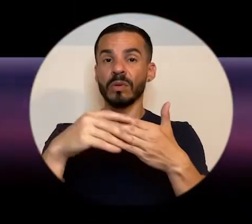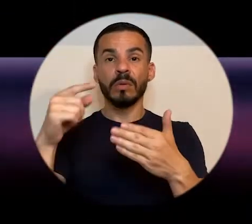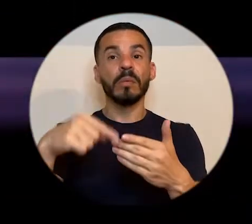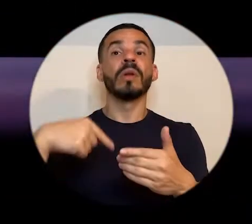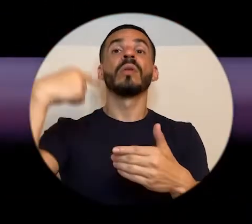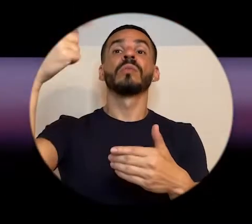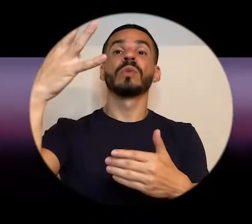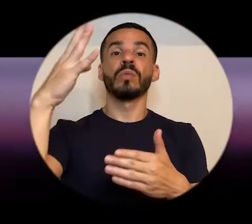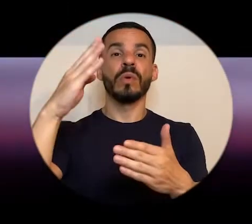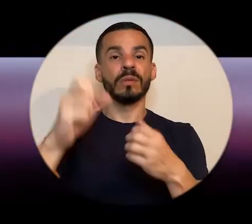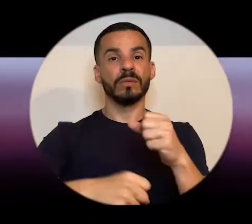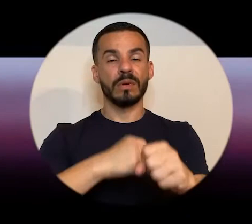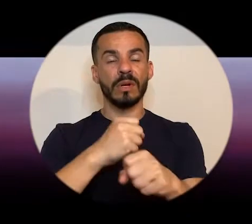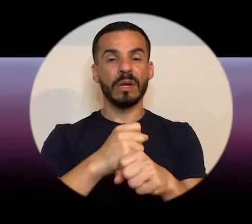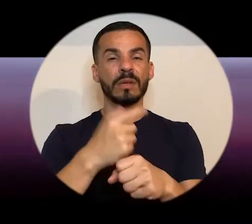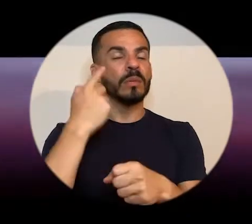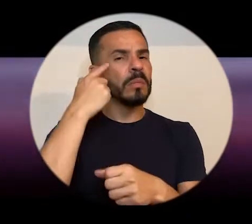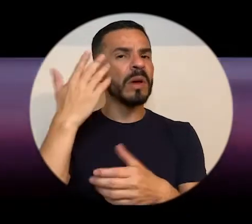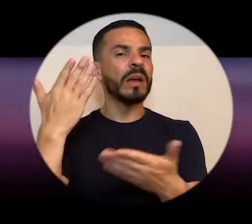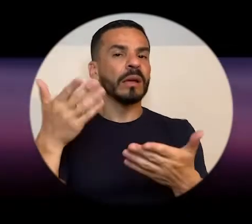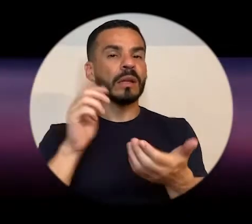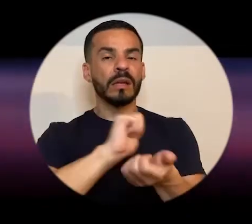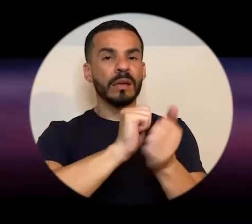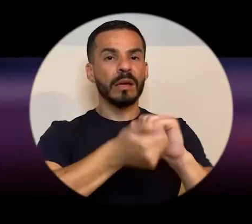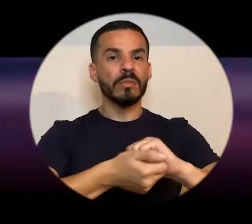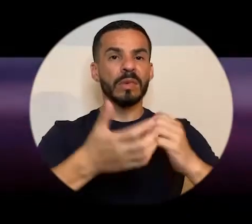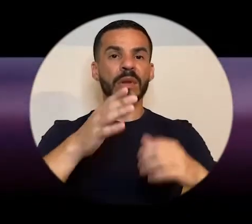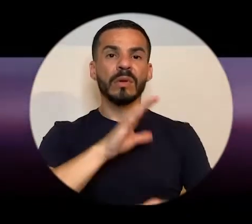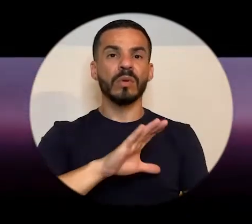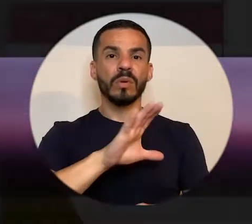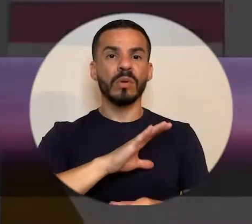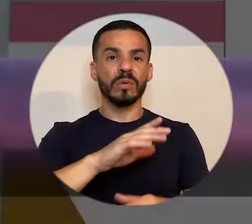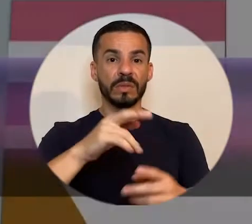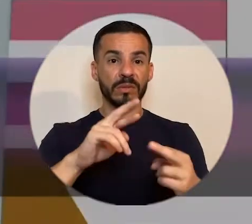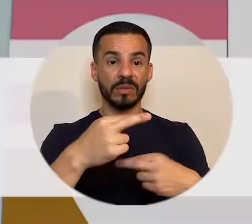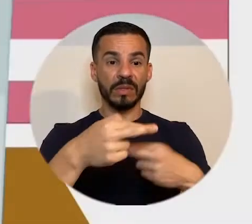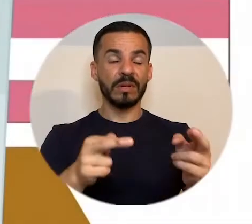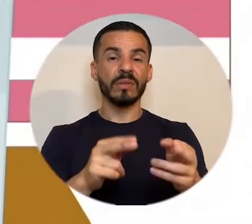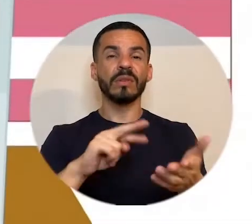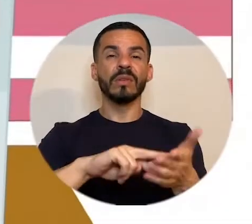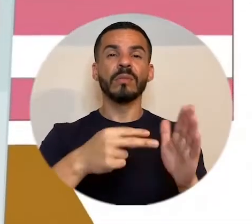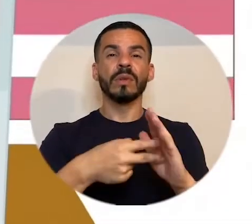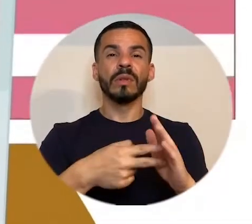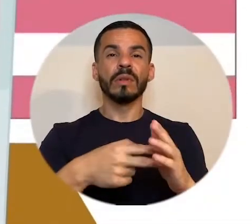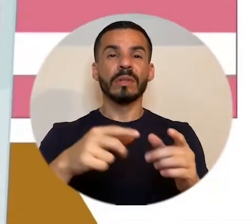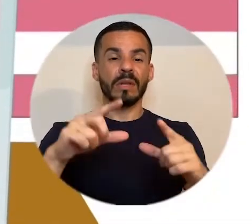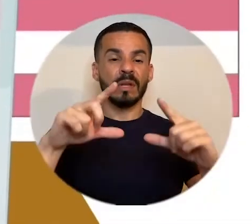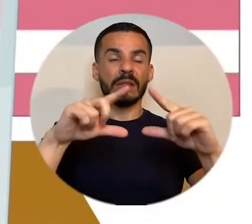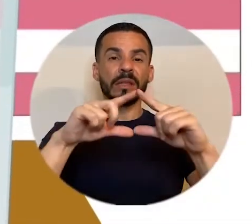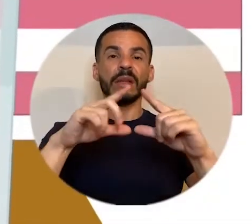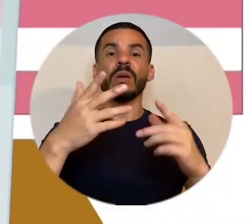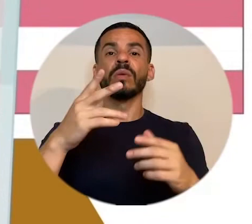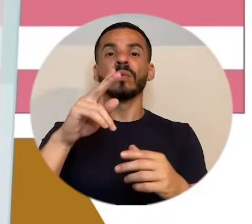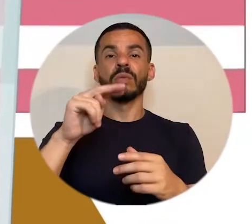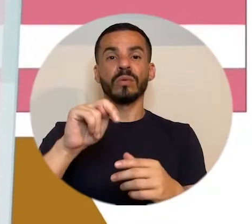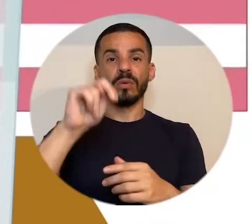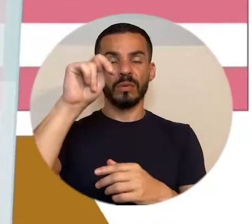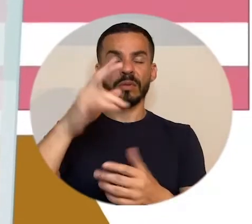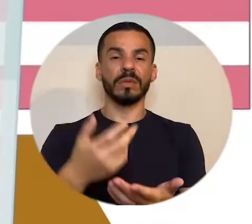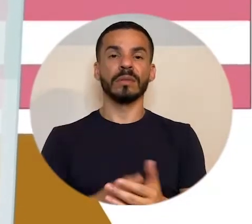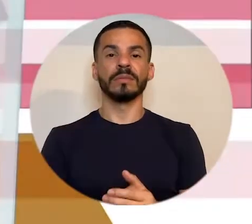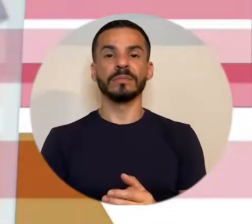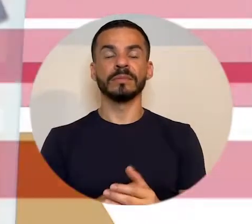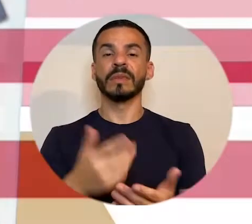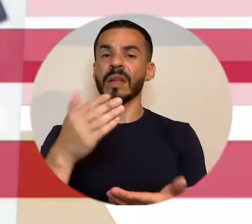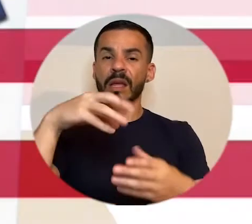millones para los próximos 4 años, con el sentido de transformar las condiciones de la región denominada como el Triángulo Norte.